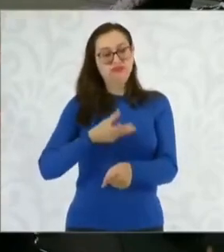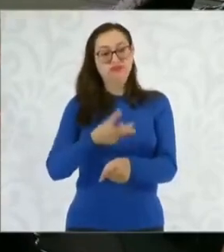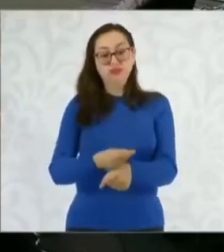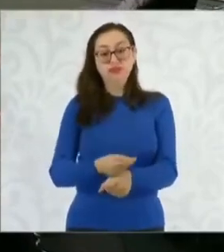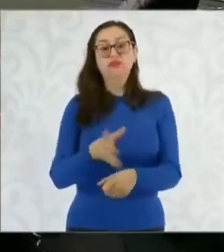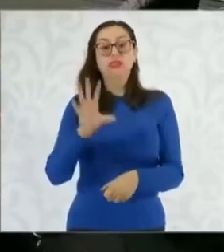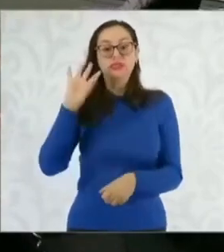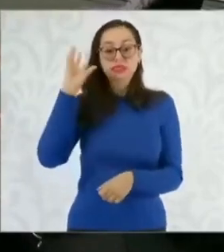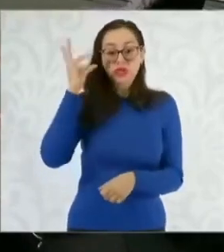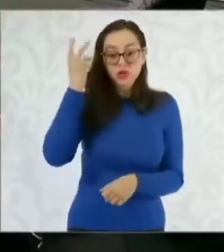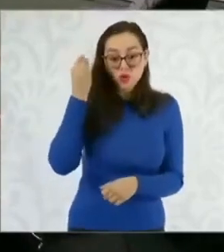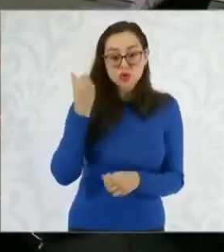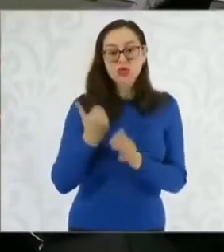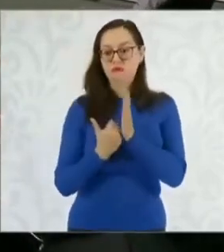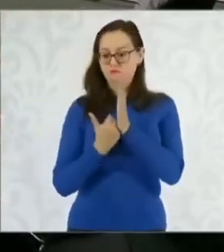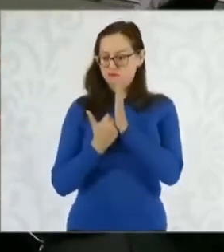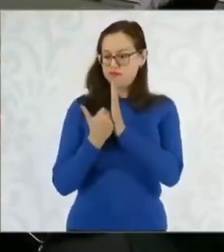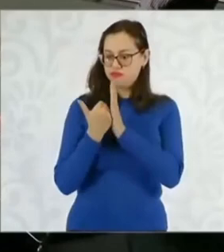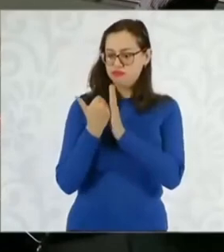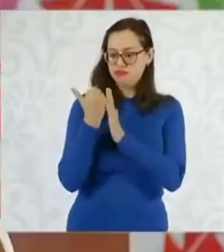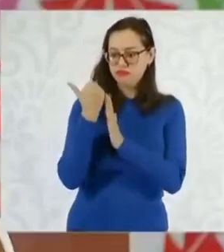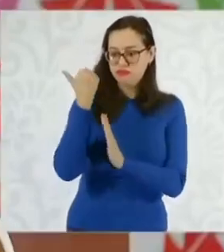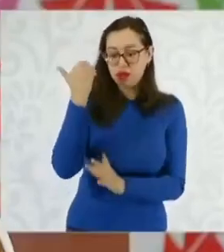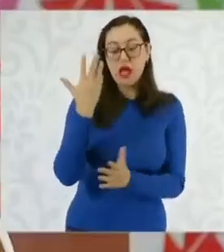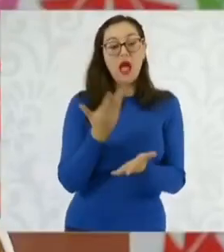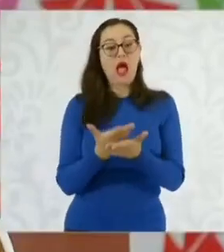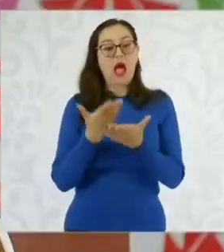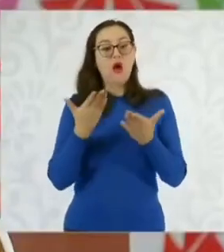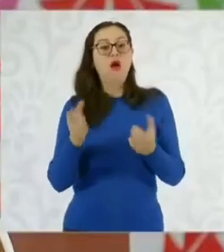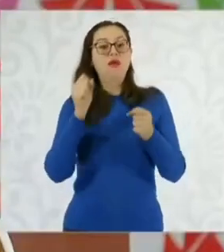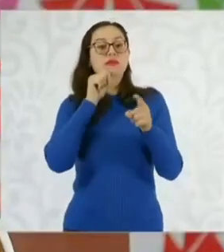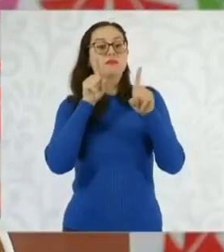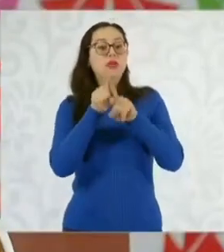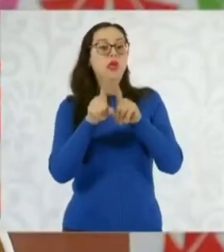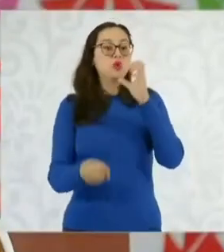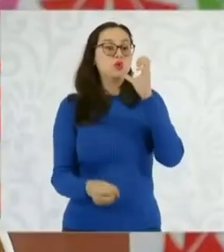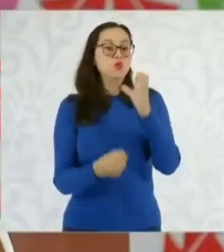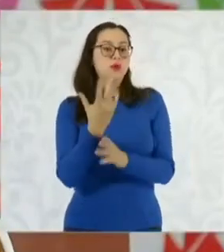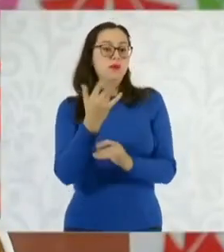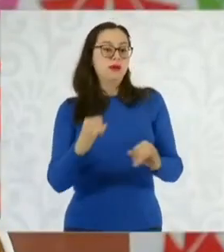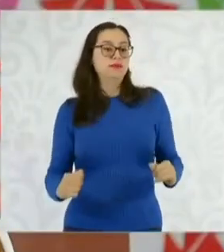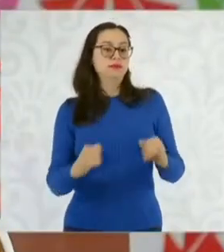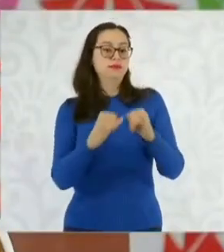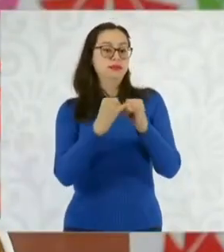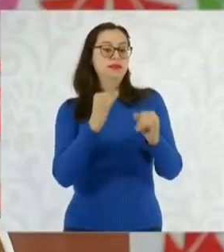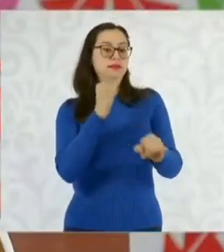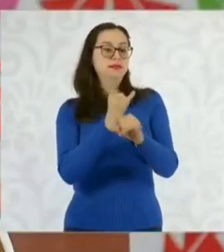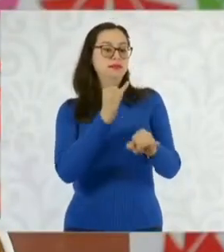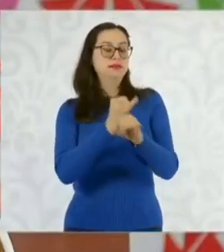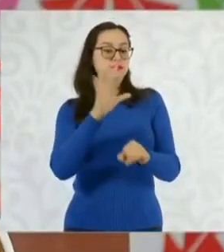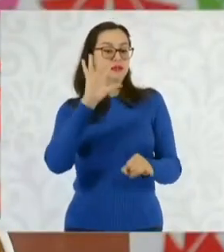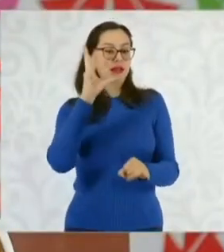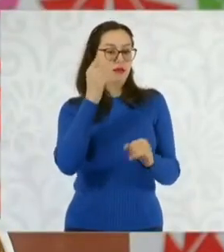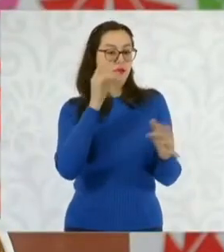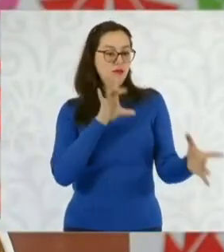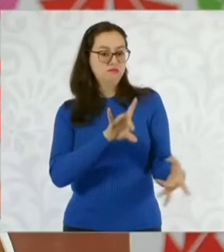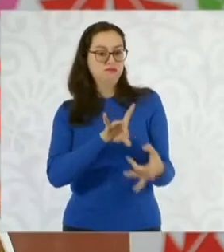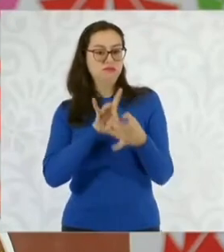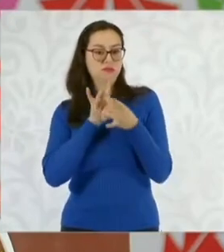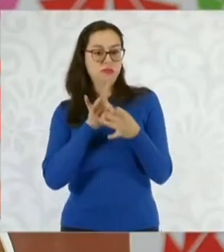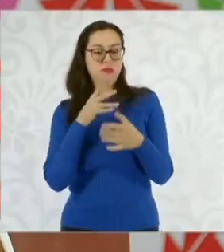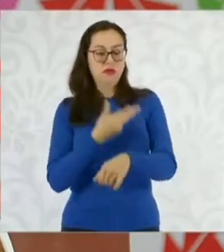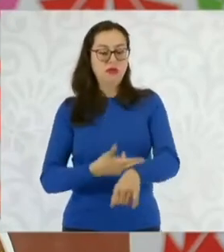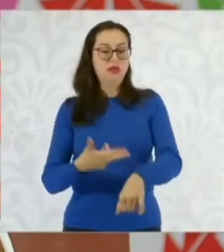estamos trabajando también mucho con la Agencia de Transformación Digital para que cada vez sean muchos menos los trámites y también mucho